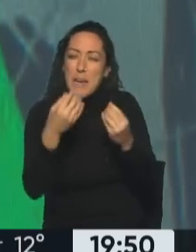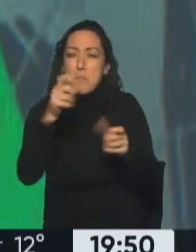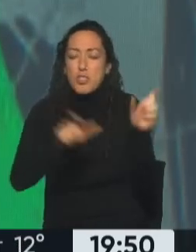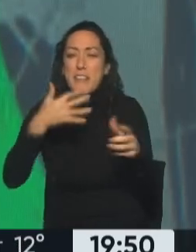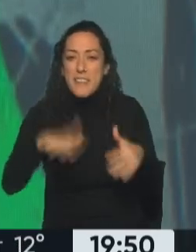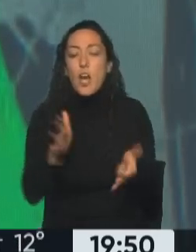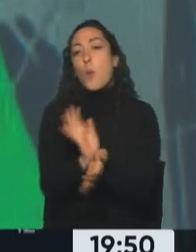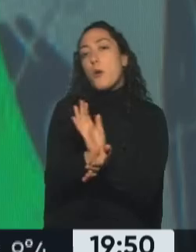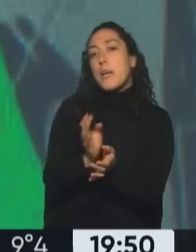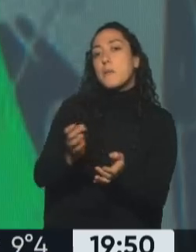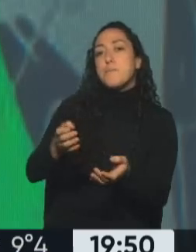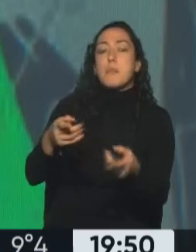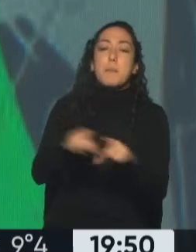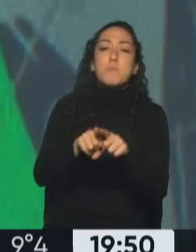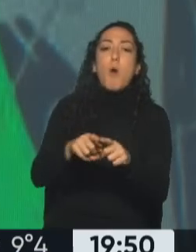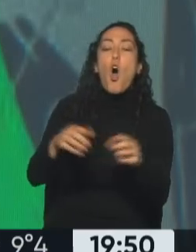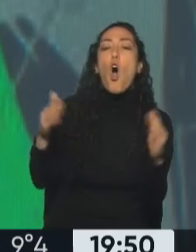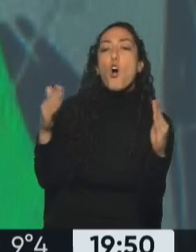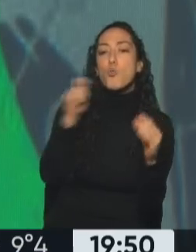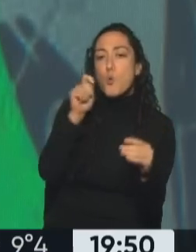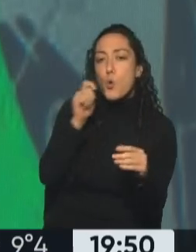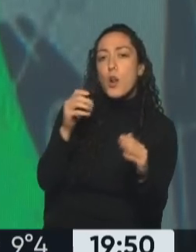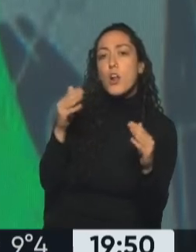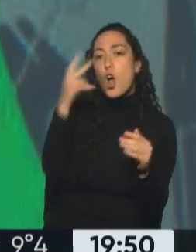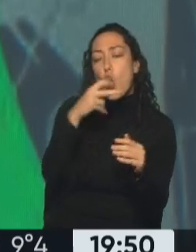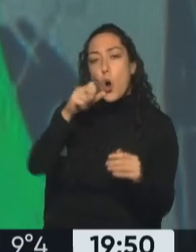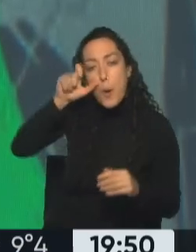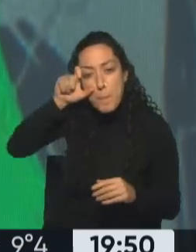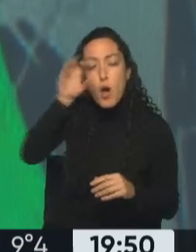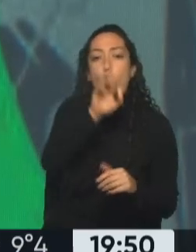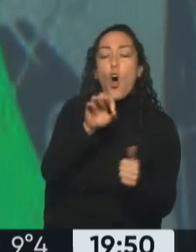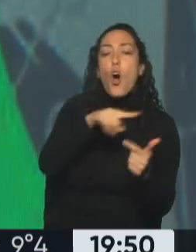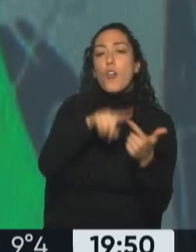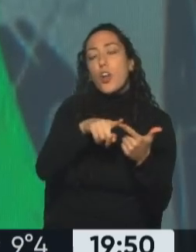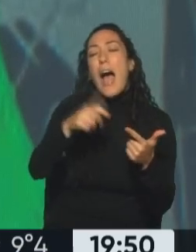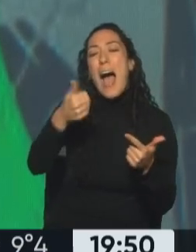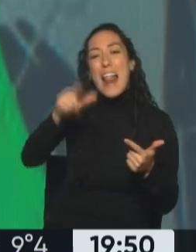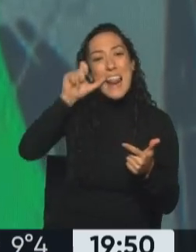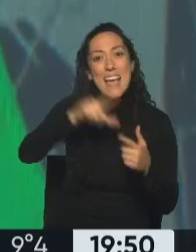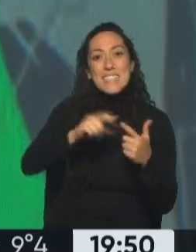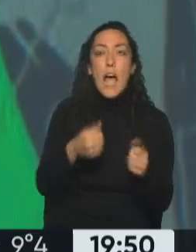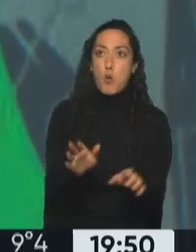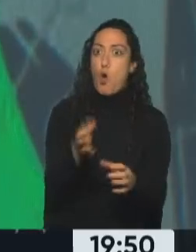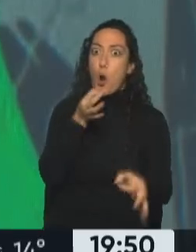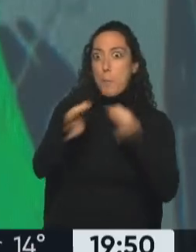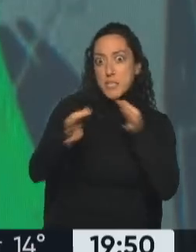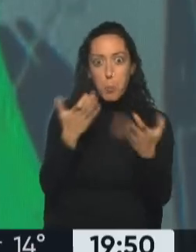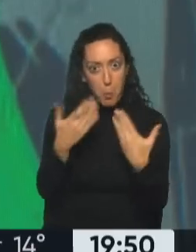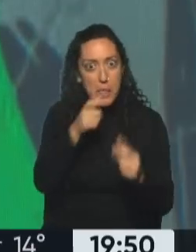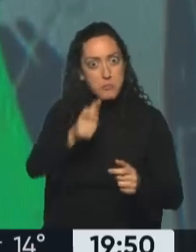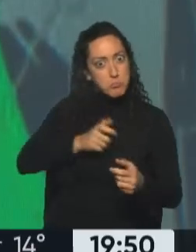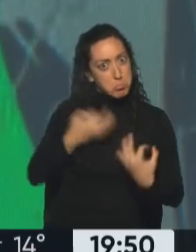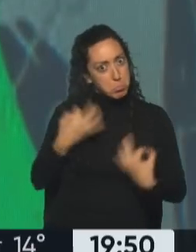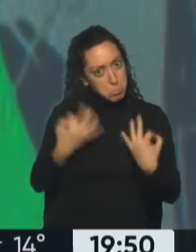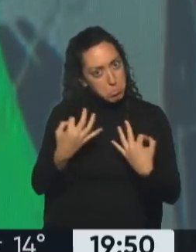inteligencia artificial, por ejemplo, Google Home o Alexa, ¿a vos te sorprende el nivel de conversación que tiene? Sí. Bueno, este ingeniero, como